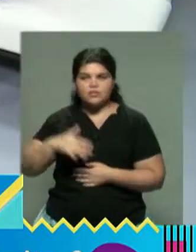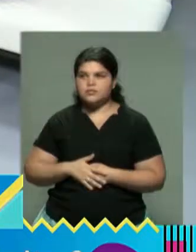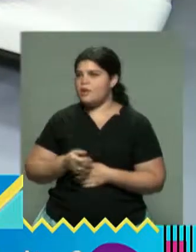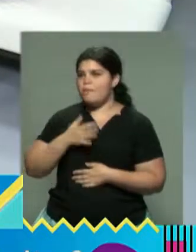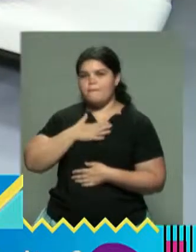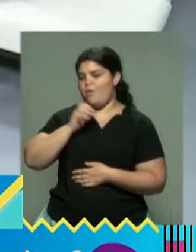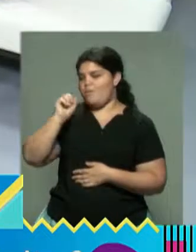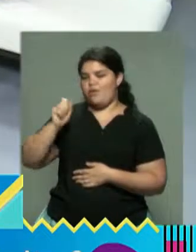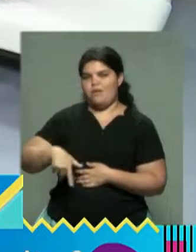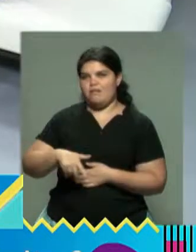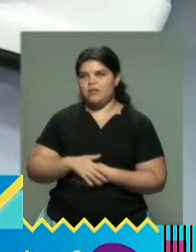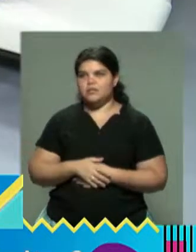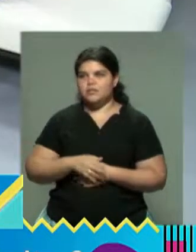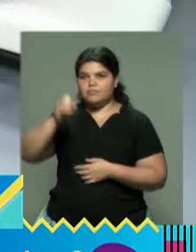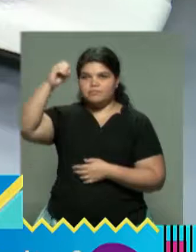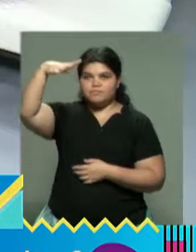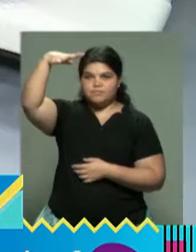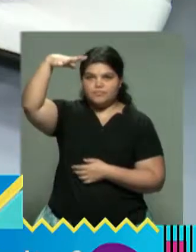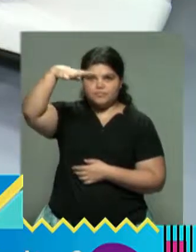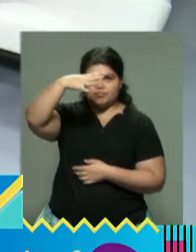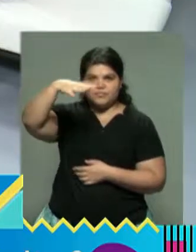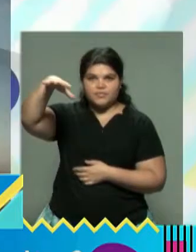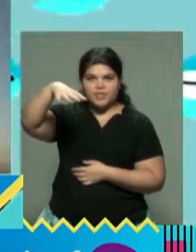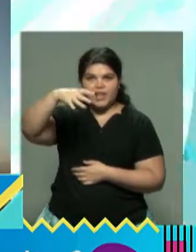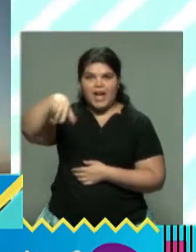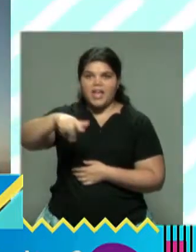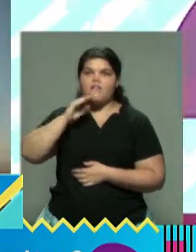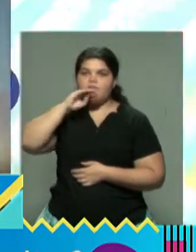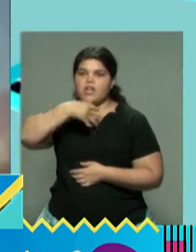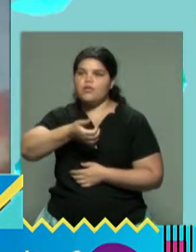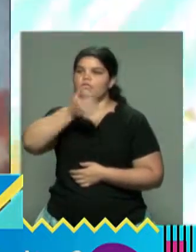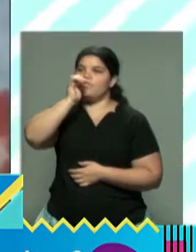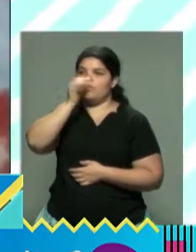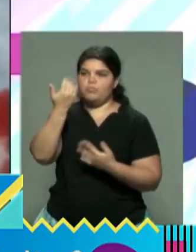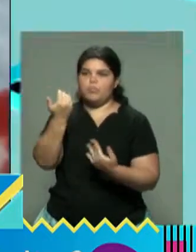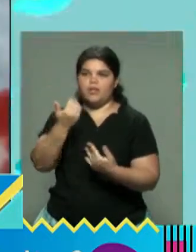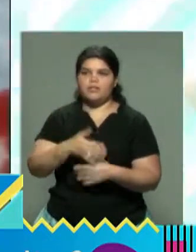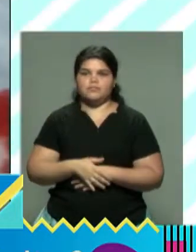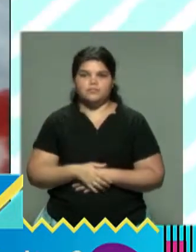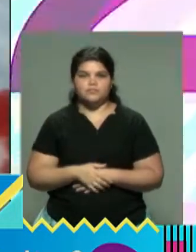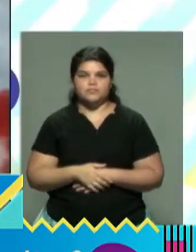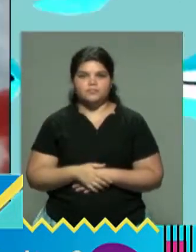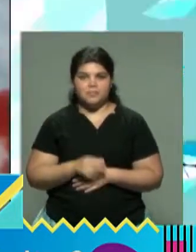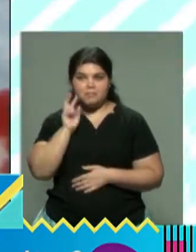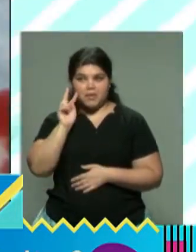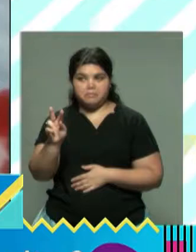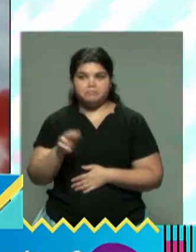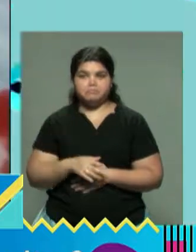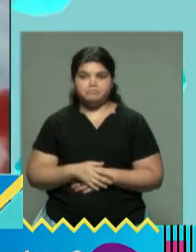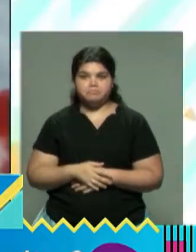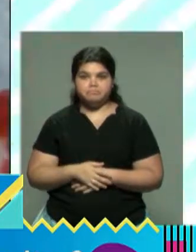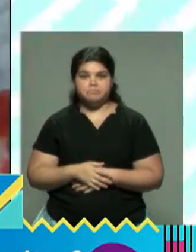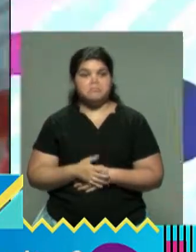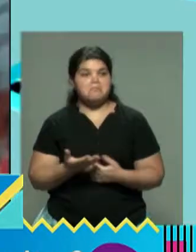muy mendocino. Cuando se abre el paracaídas, se pueden tomar un vino. O sea, lógicamente, no, ahí le tienen. Mira,